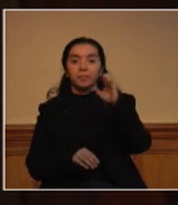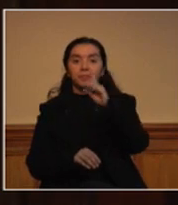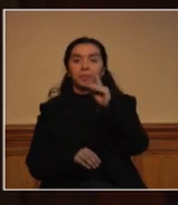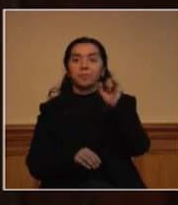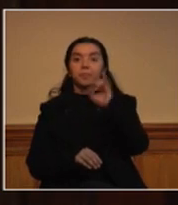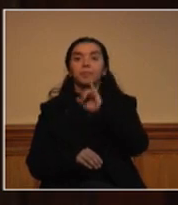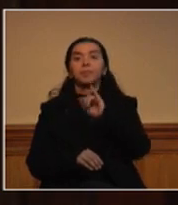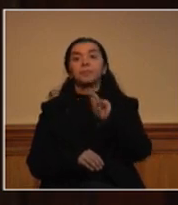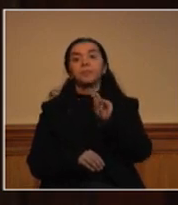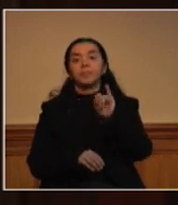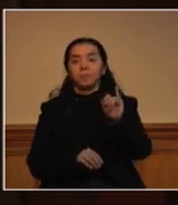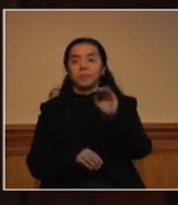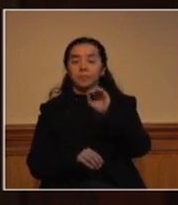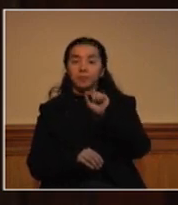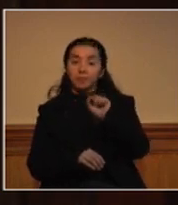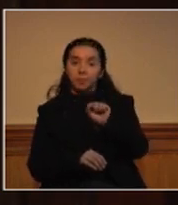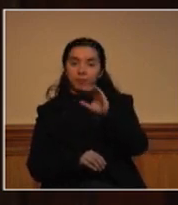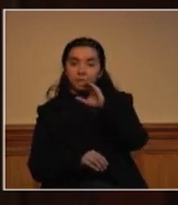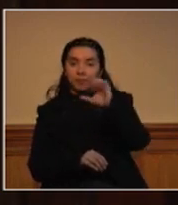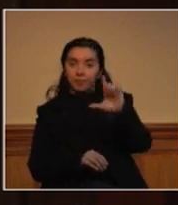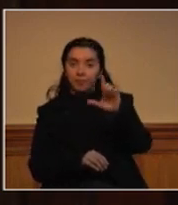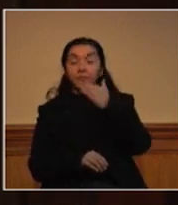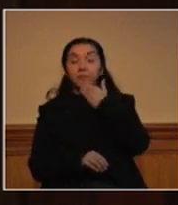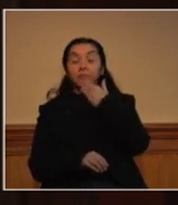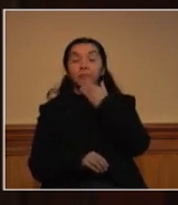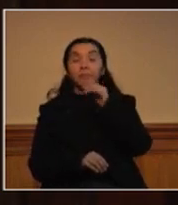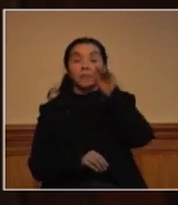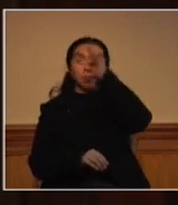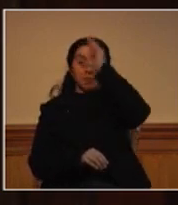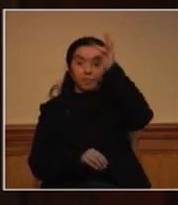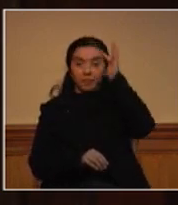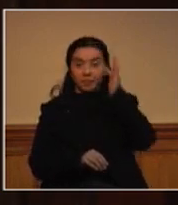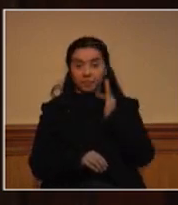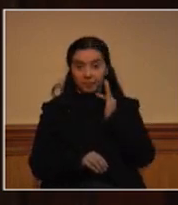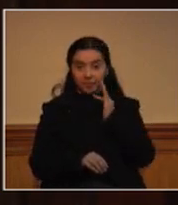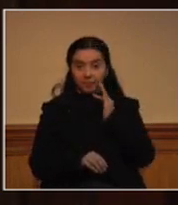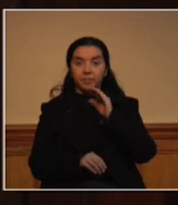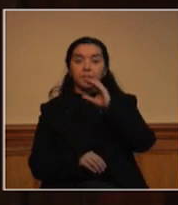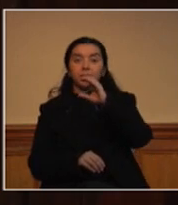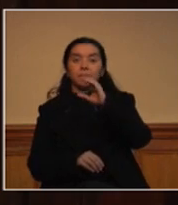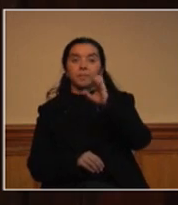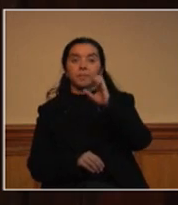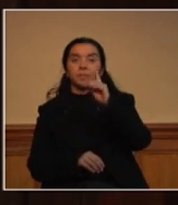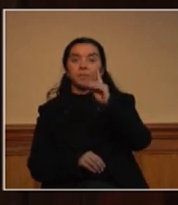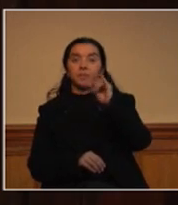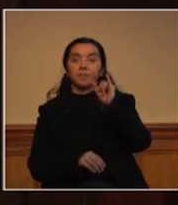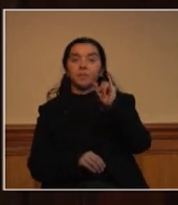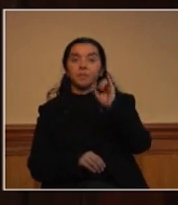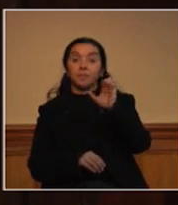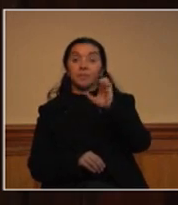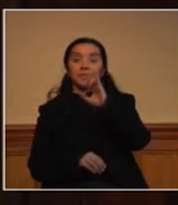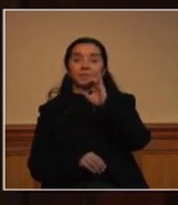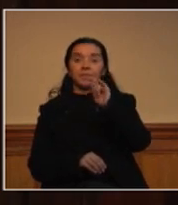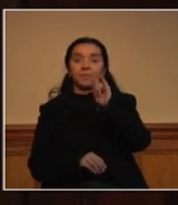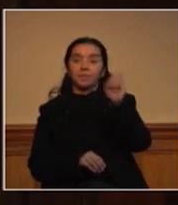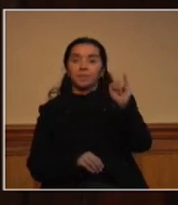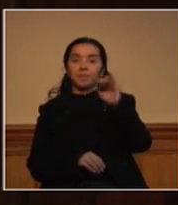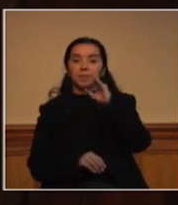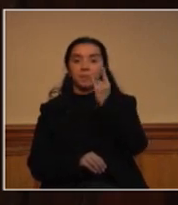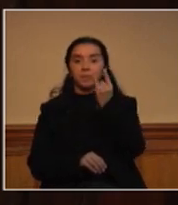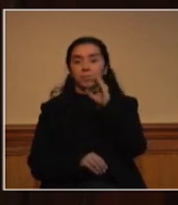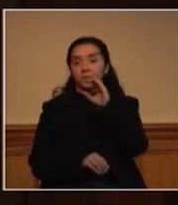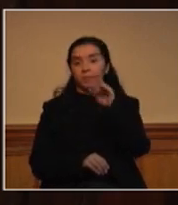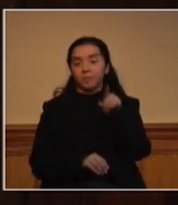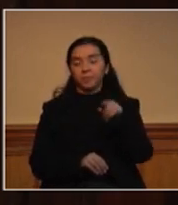www.cdeti.cl y desde nuestra página de Facebook, CDETI UC. Durante esta mañana podremos escuchar una